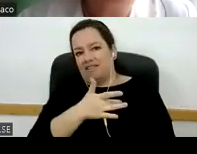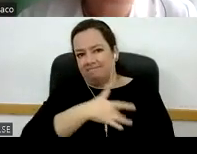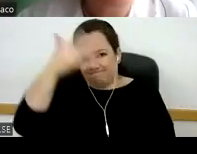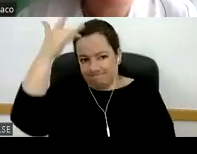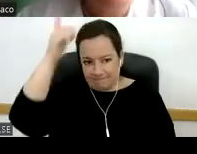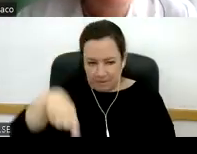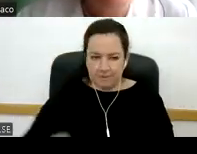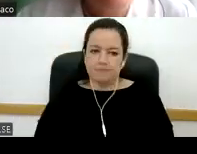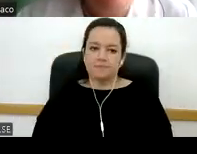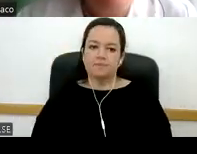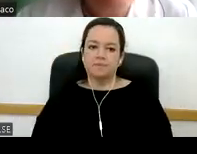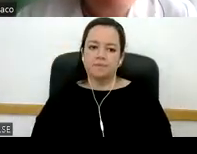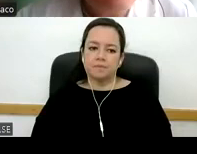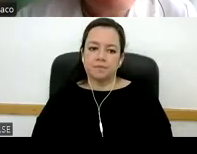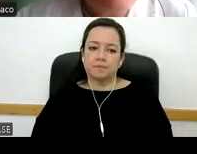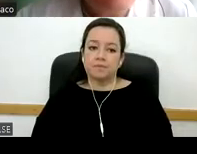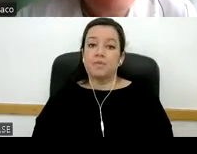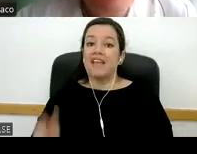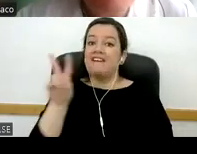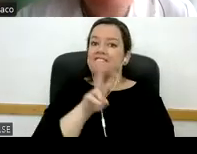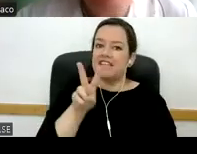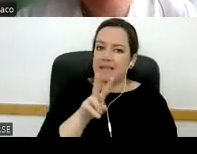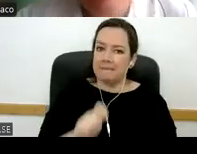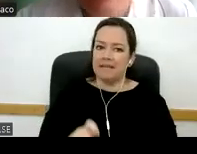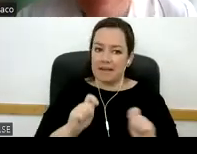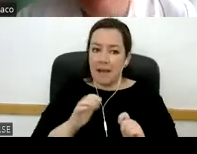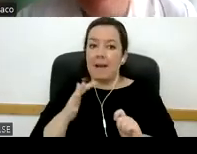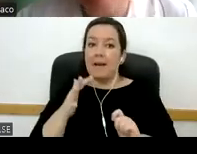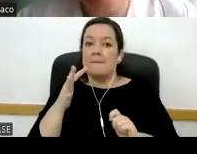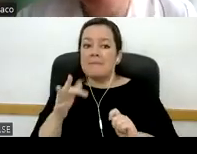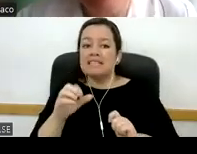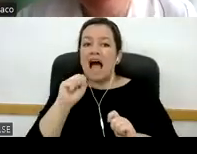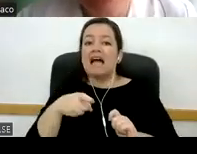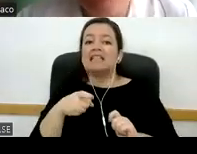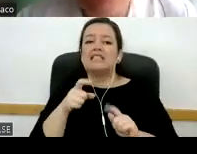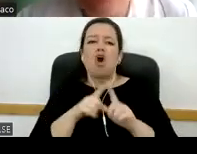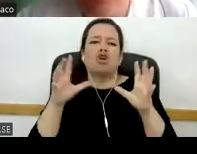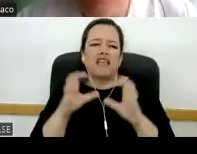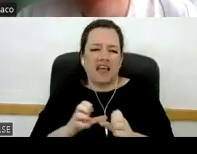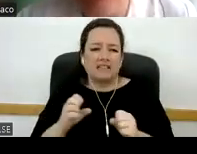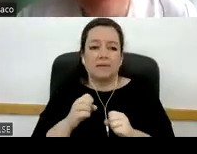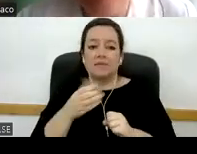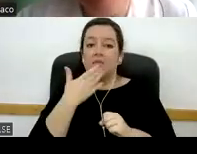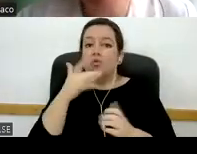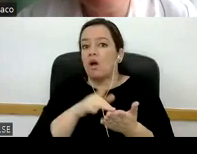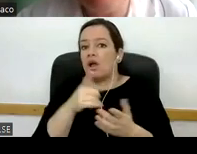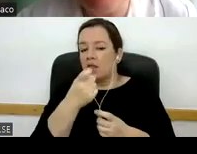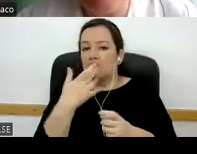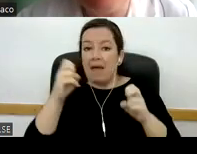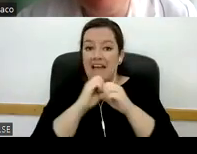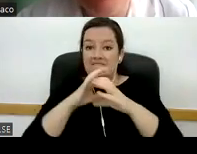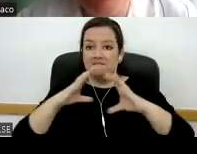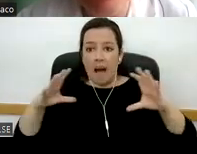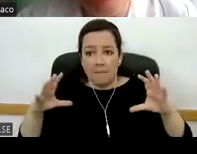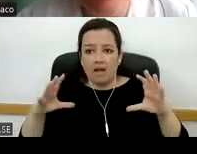también. Aportar vitaminas antioxidantes cuando hay carencia. Aquí actuaríamos sobre todo sobre la inflamación. Veíamos